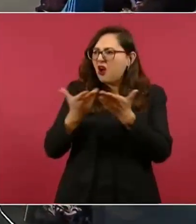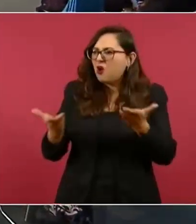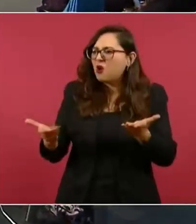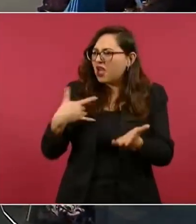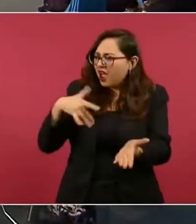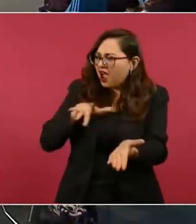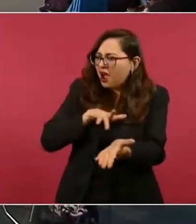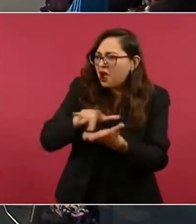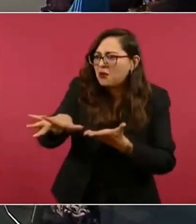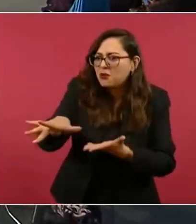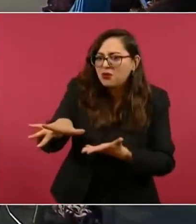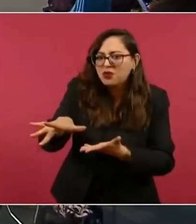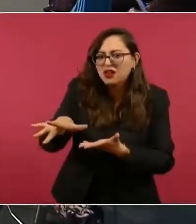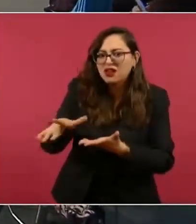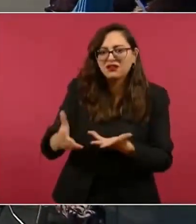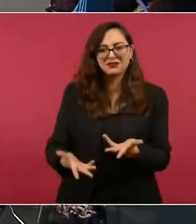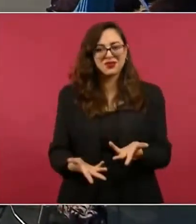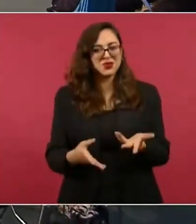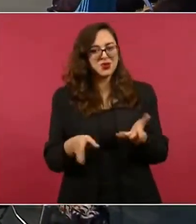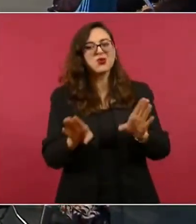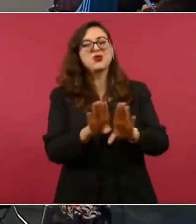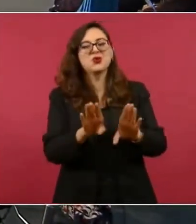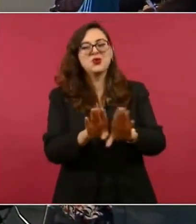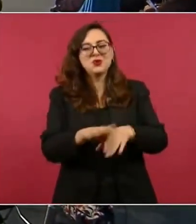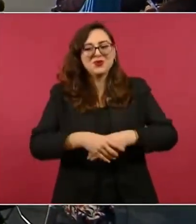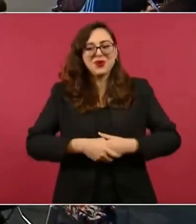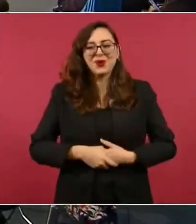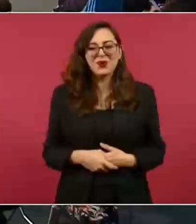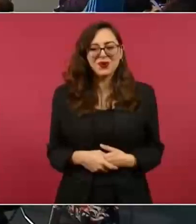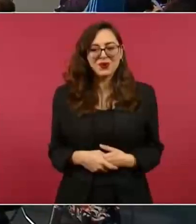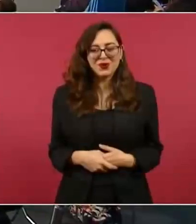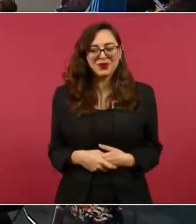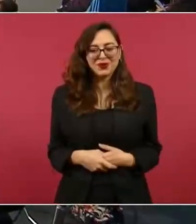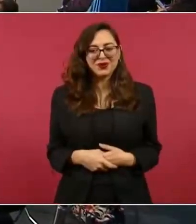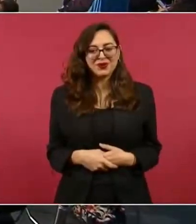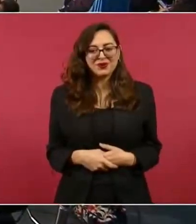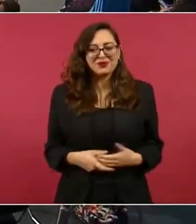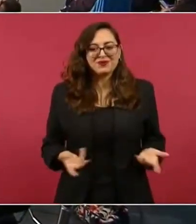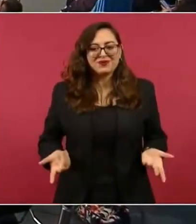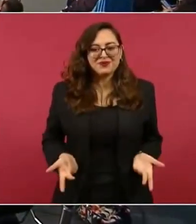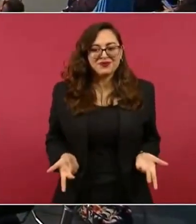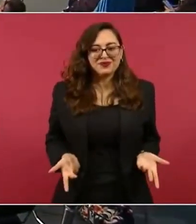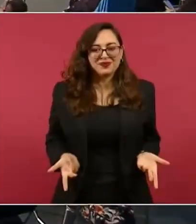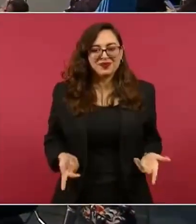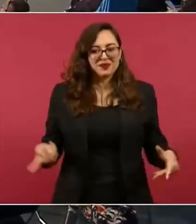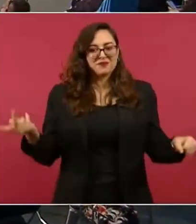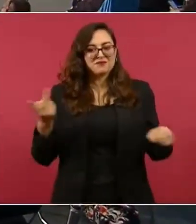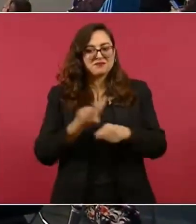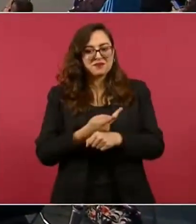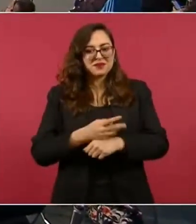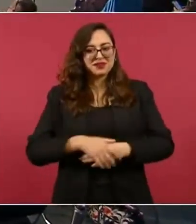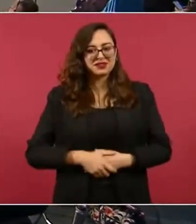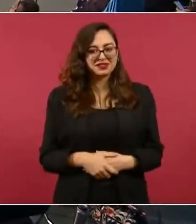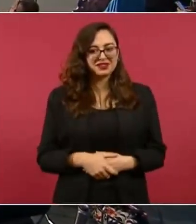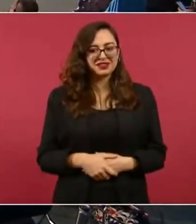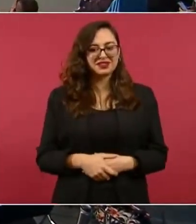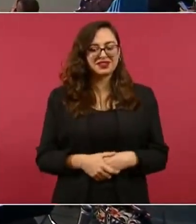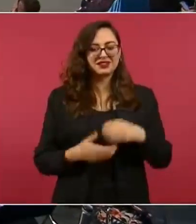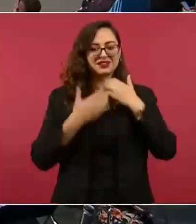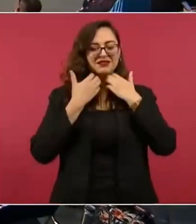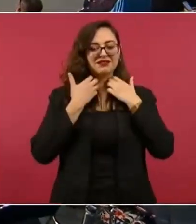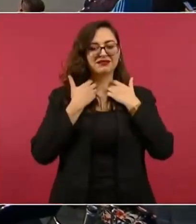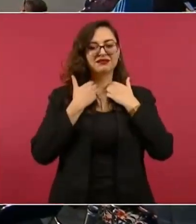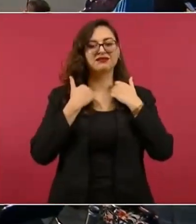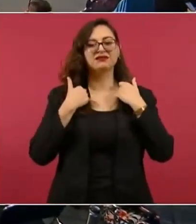sí, donde aparecen juntos el presidente del PAN y Moreira? Es que a lo mejor no se enteraron allá en Coahuila, y a lo